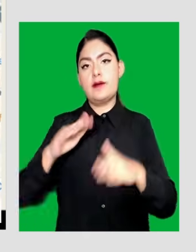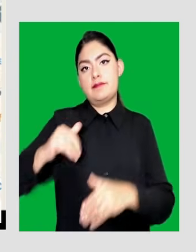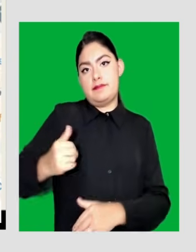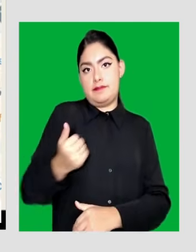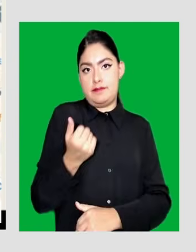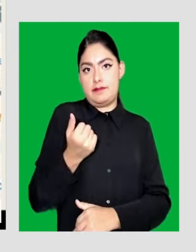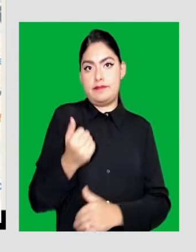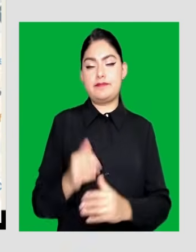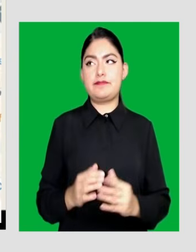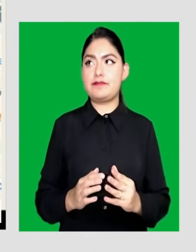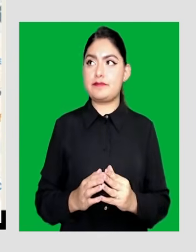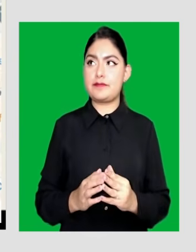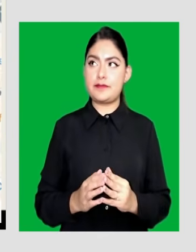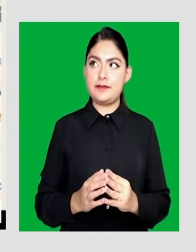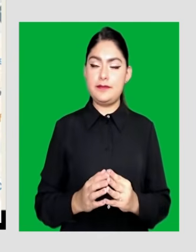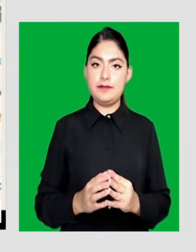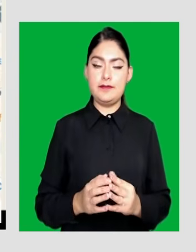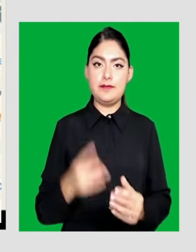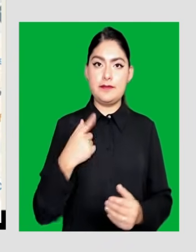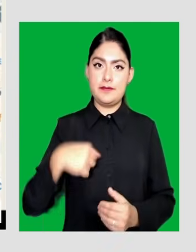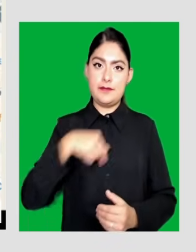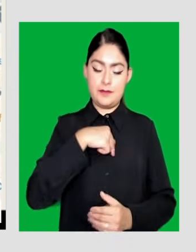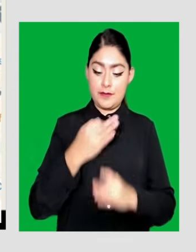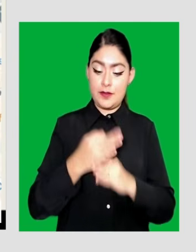le podemos cambiar el título.